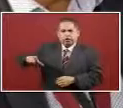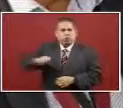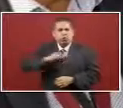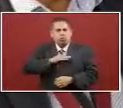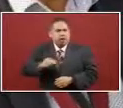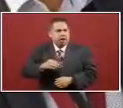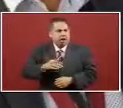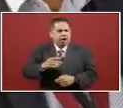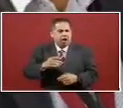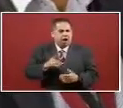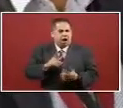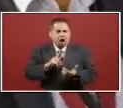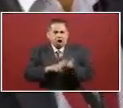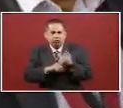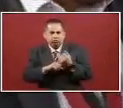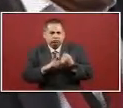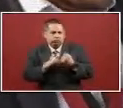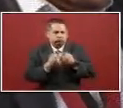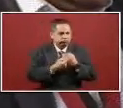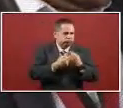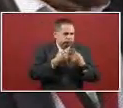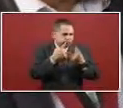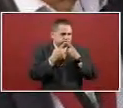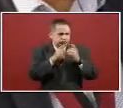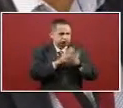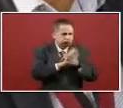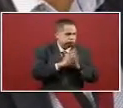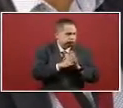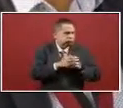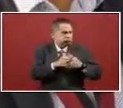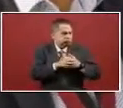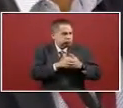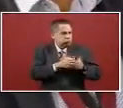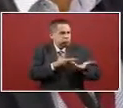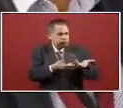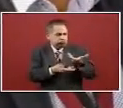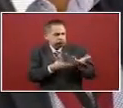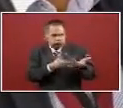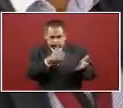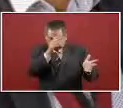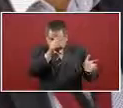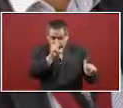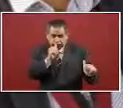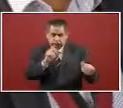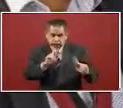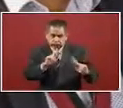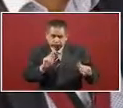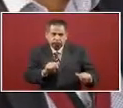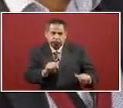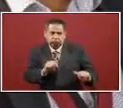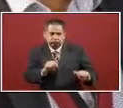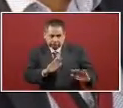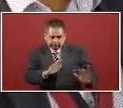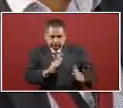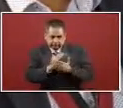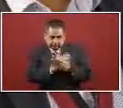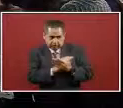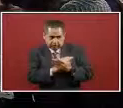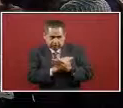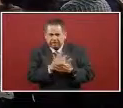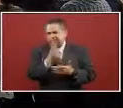pueden negociar con el crimen organizado, tener acercamientos con el crimen organizado para pacificar un